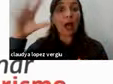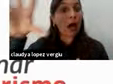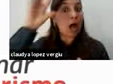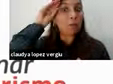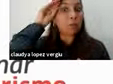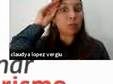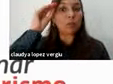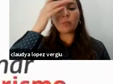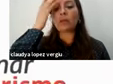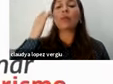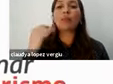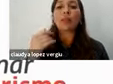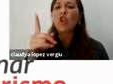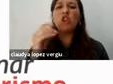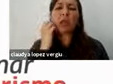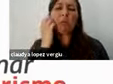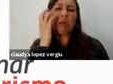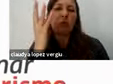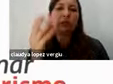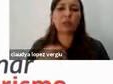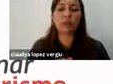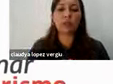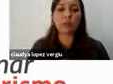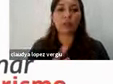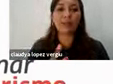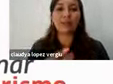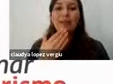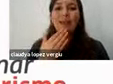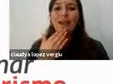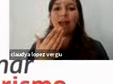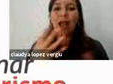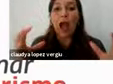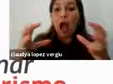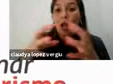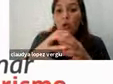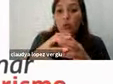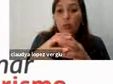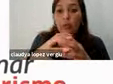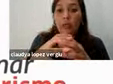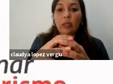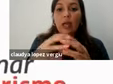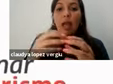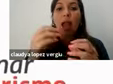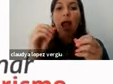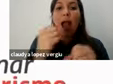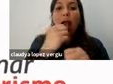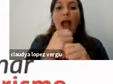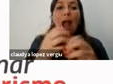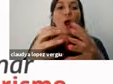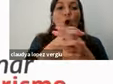nuestro idioma, no tienen vergüenza, ya pueden, o sea, agrupar un grupo de jóvenes para que